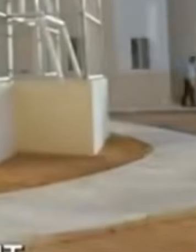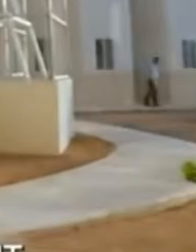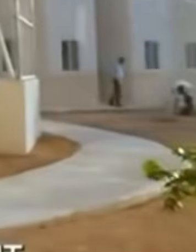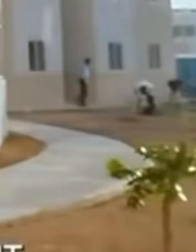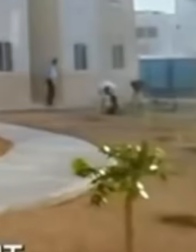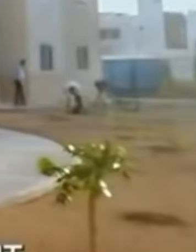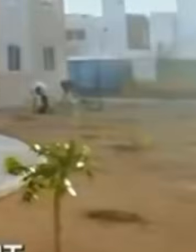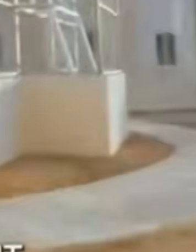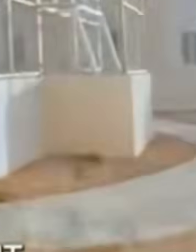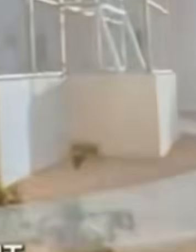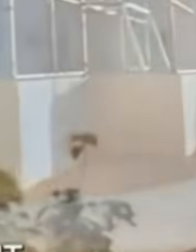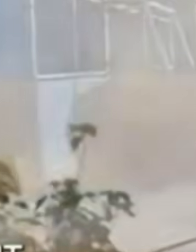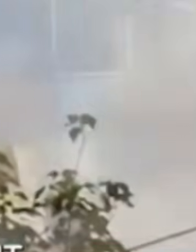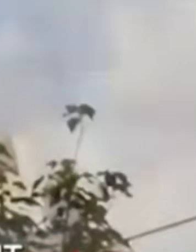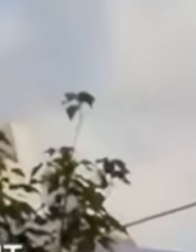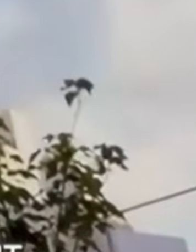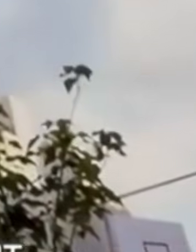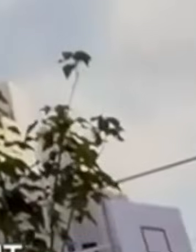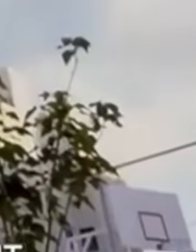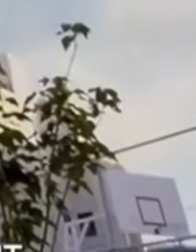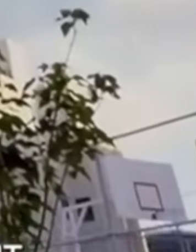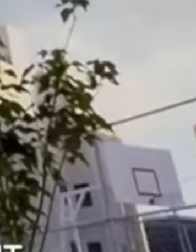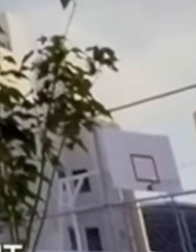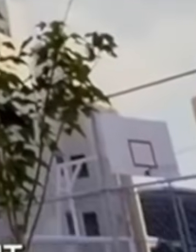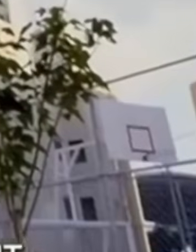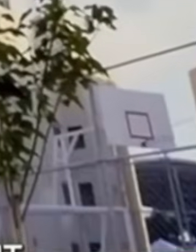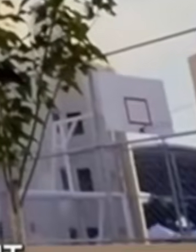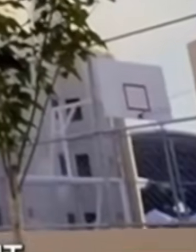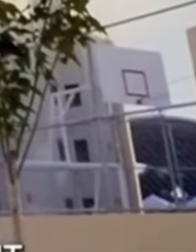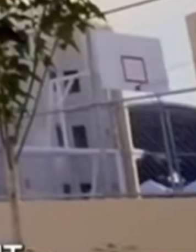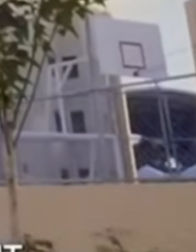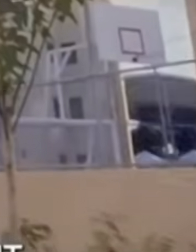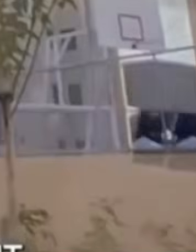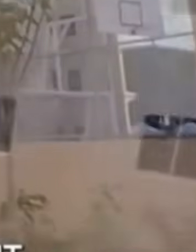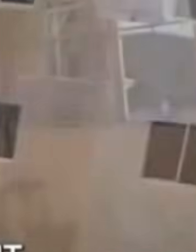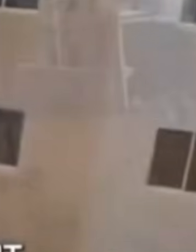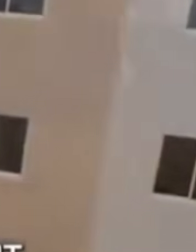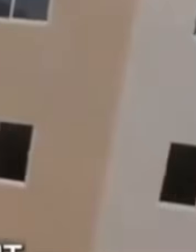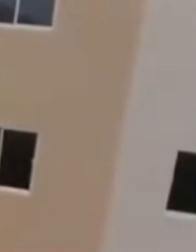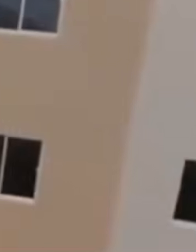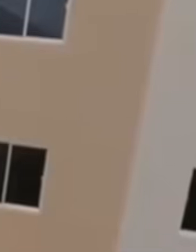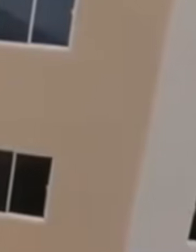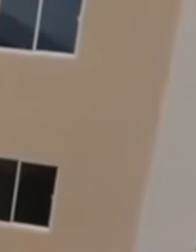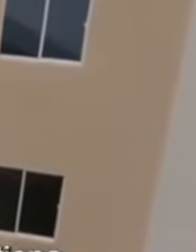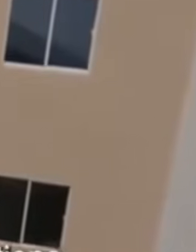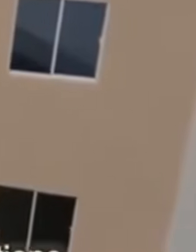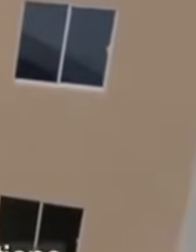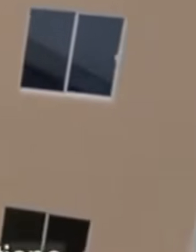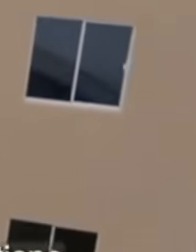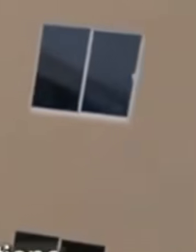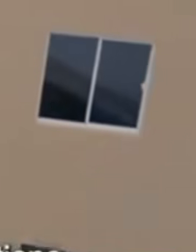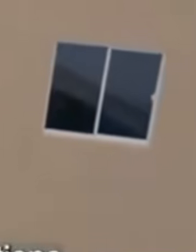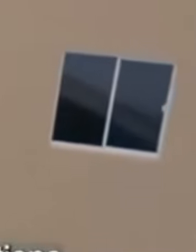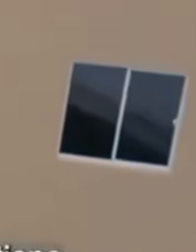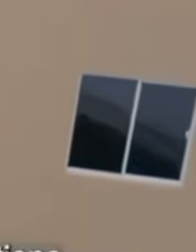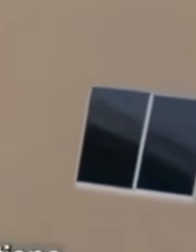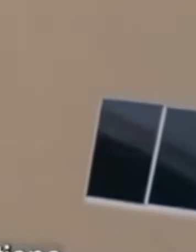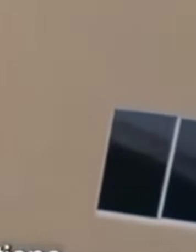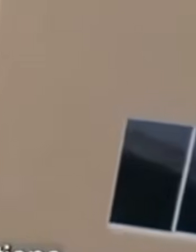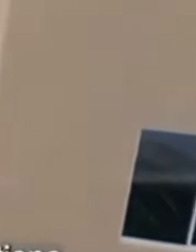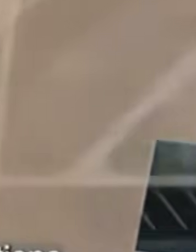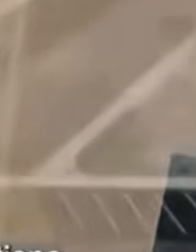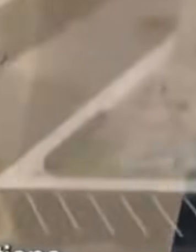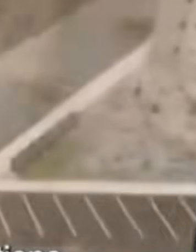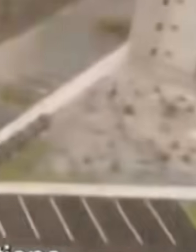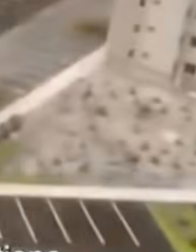Nos comprometimos a que el Infonavit iba a construir